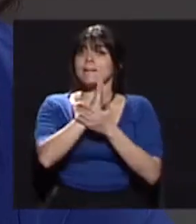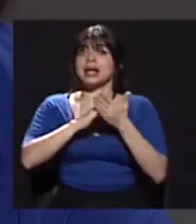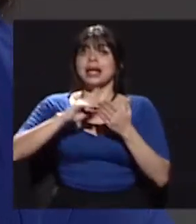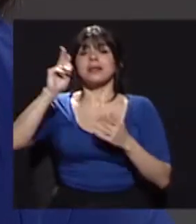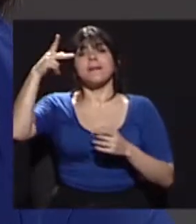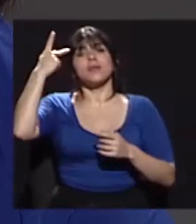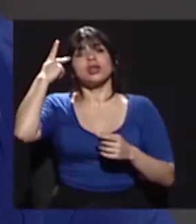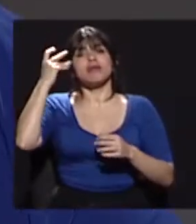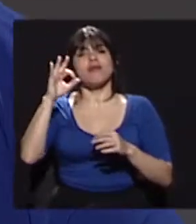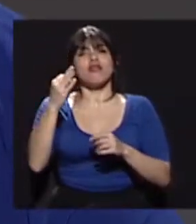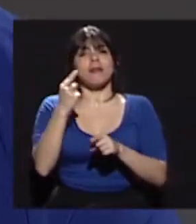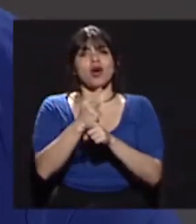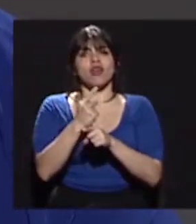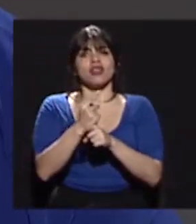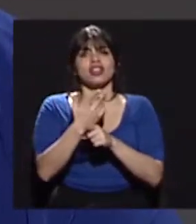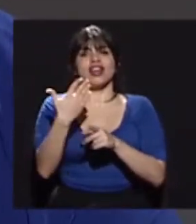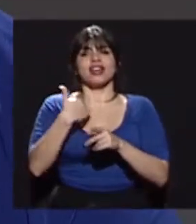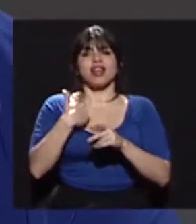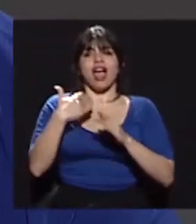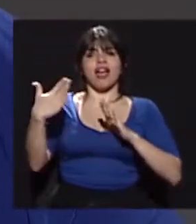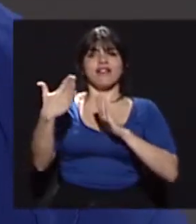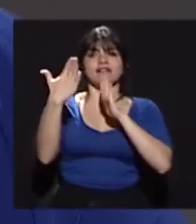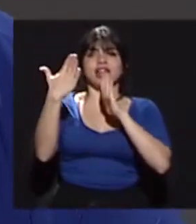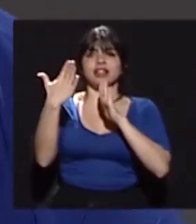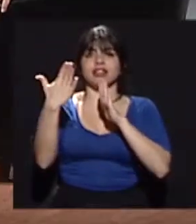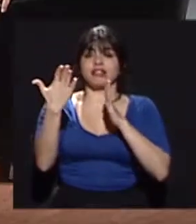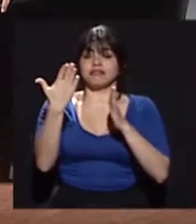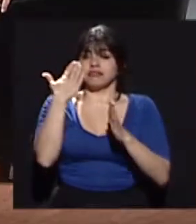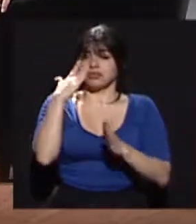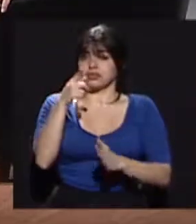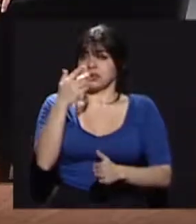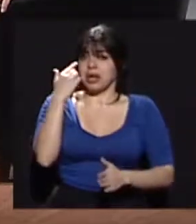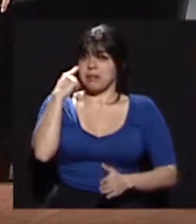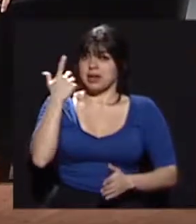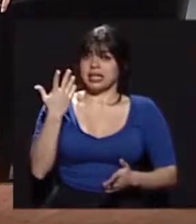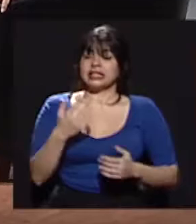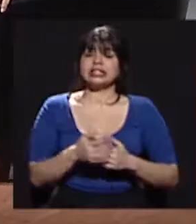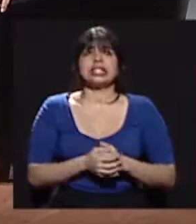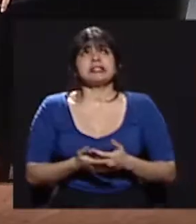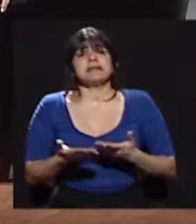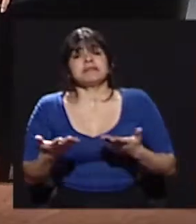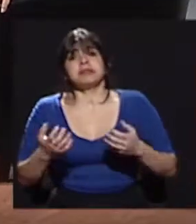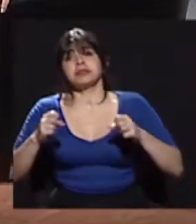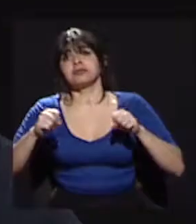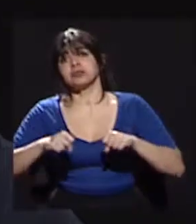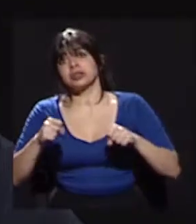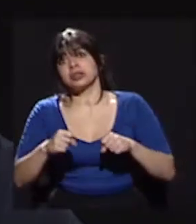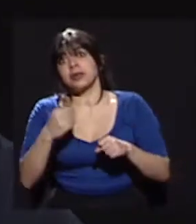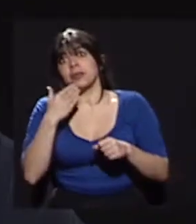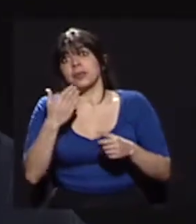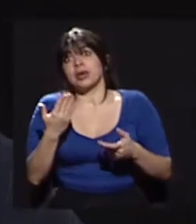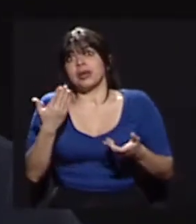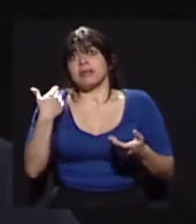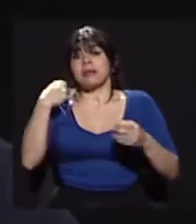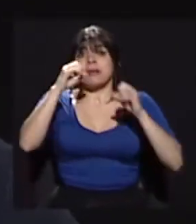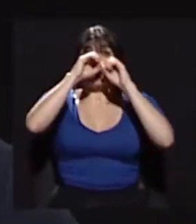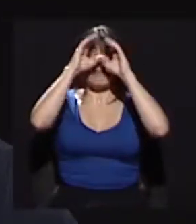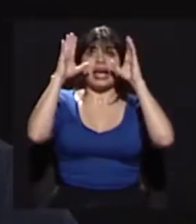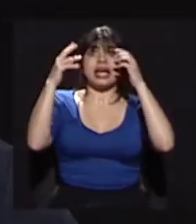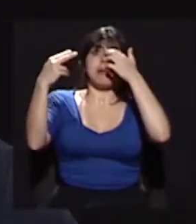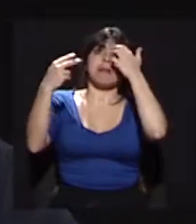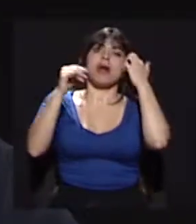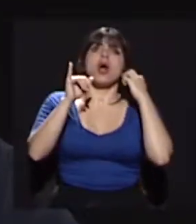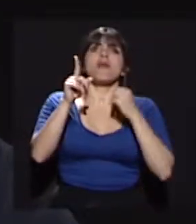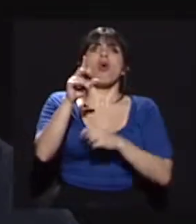bien lo que tiene enfrente es probable porque me imagino que me miran